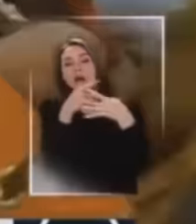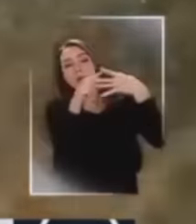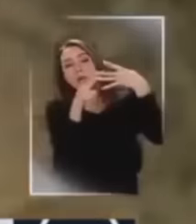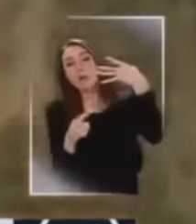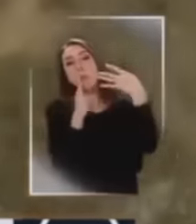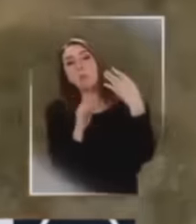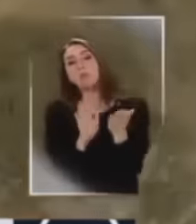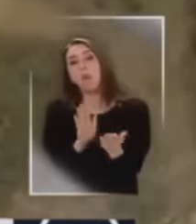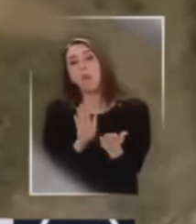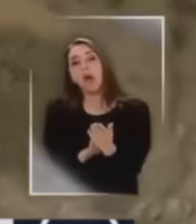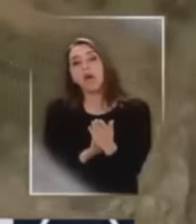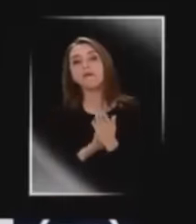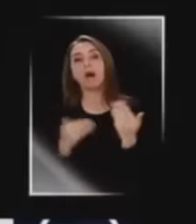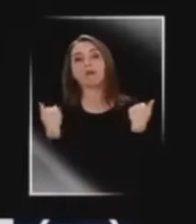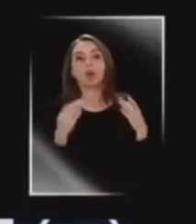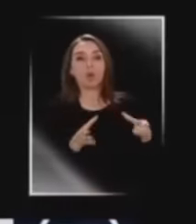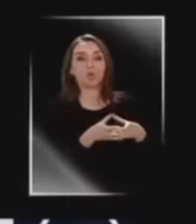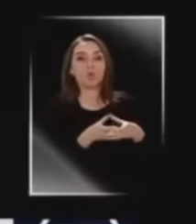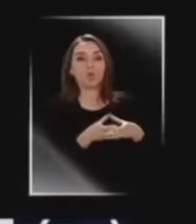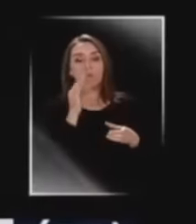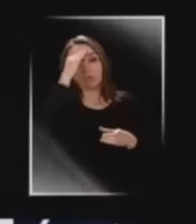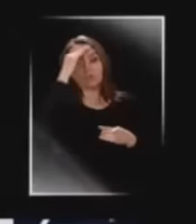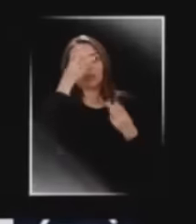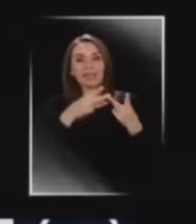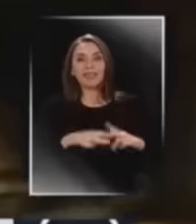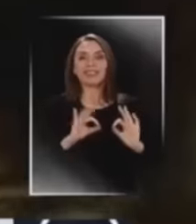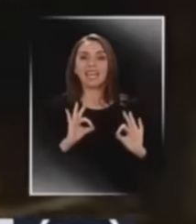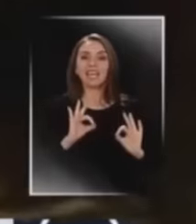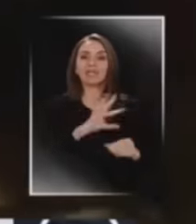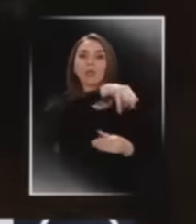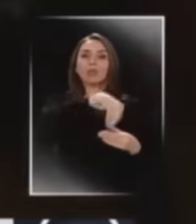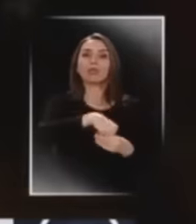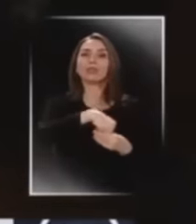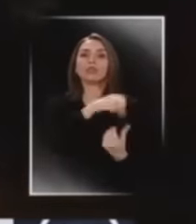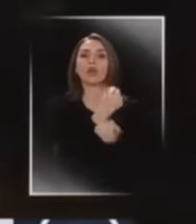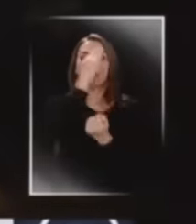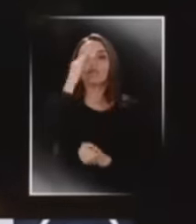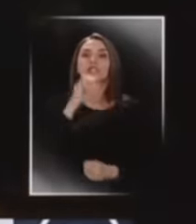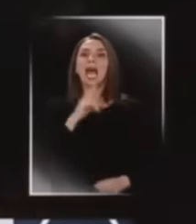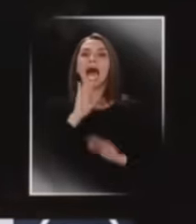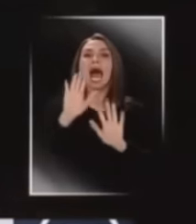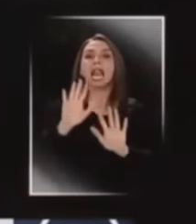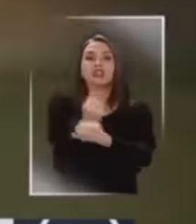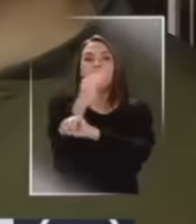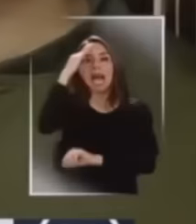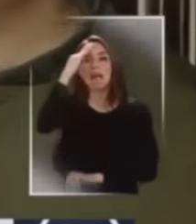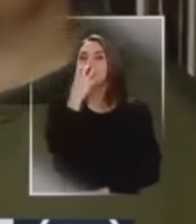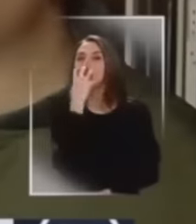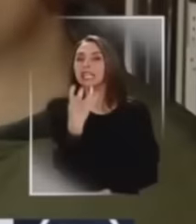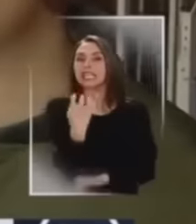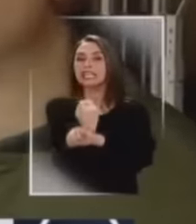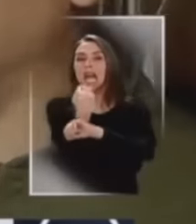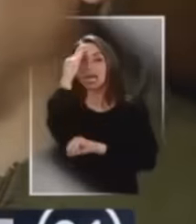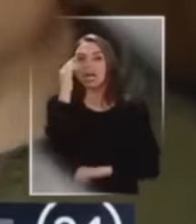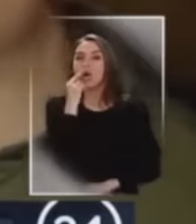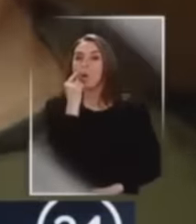para las que está preparada la tropa más técnica de Carabineros de Chile. ¡Alto Carabineros! Impresionante. Yo